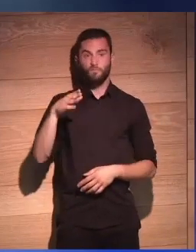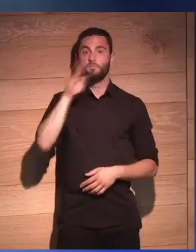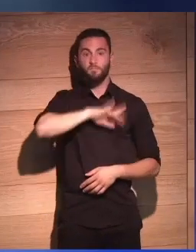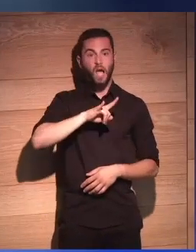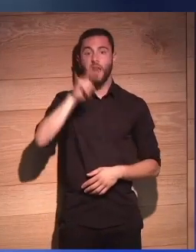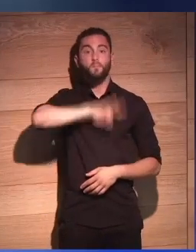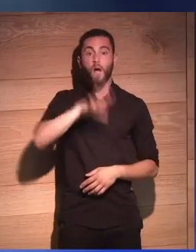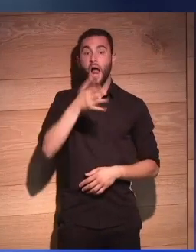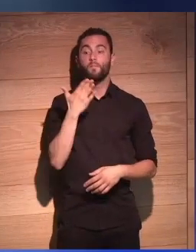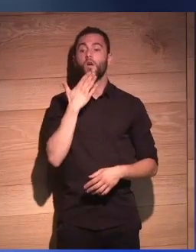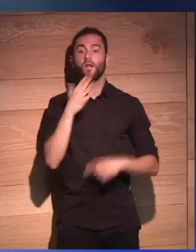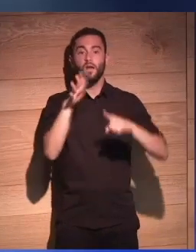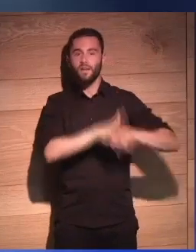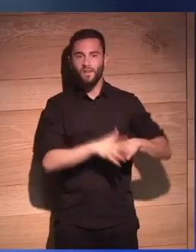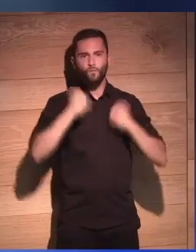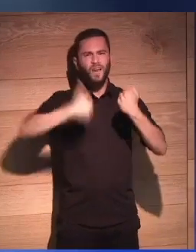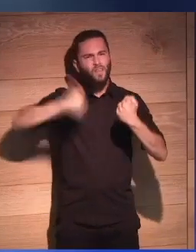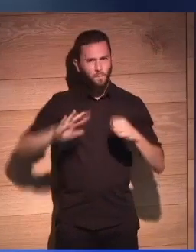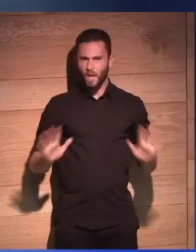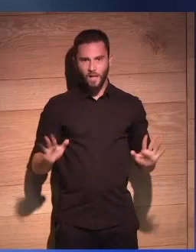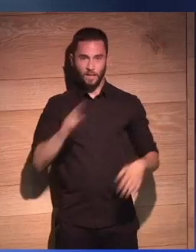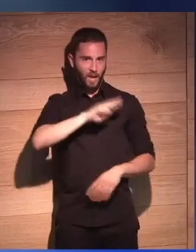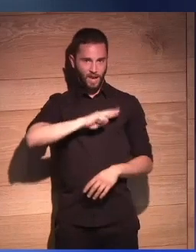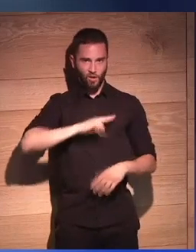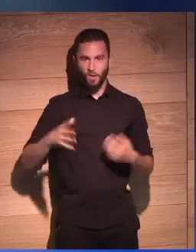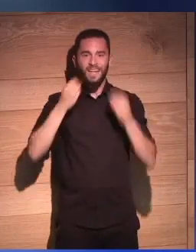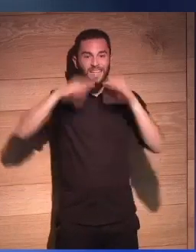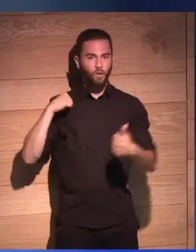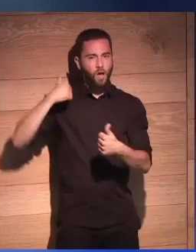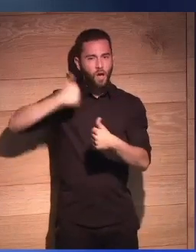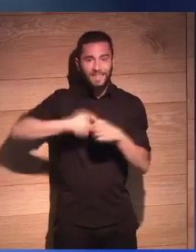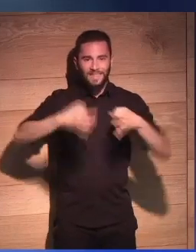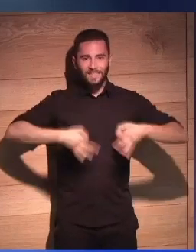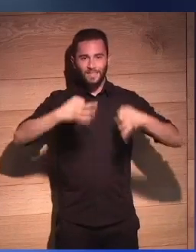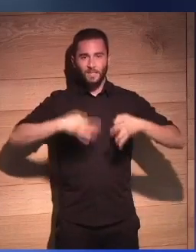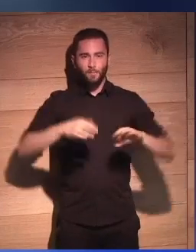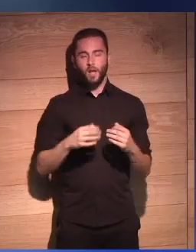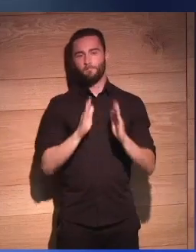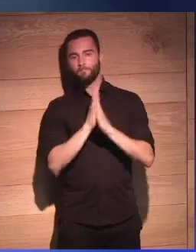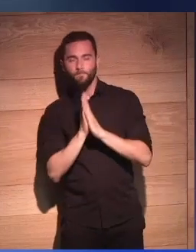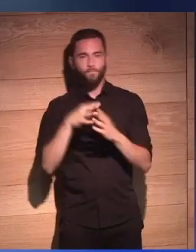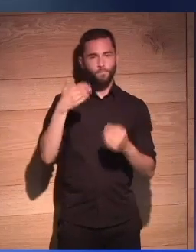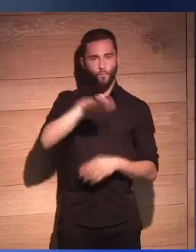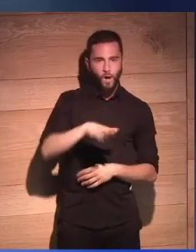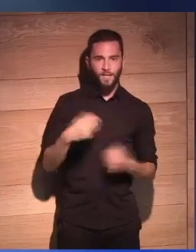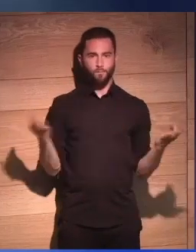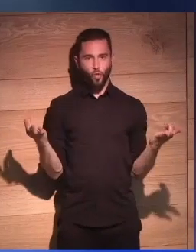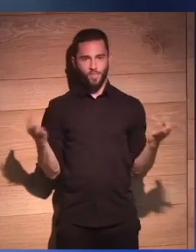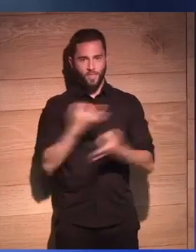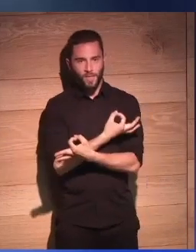edadismo a mi juicio. Y en todas las religiones históricas siempre hay meditaciones sobre la muerte, y en el